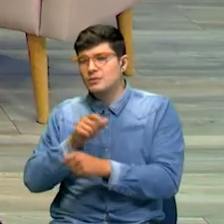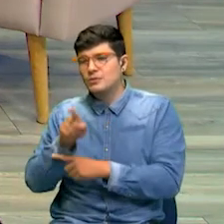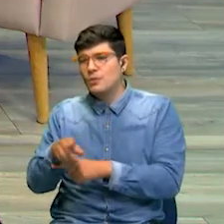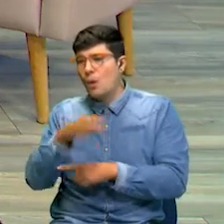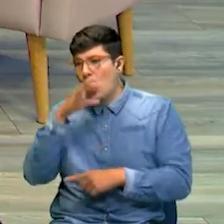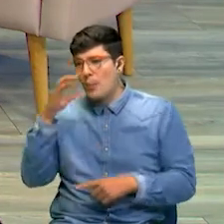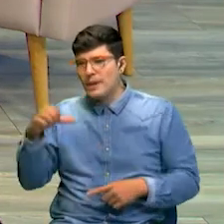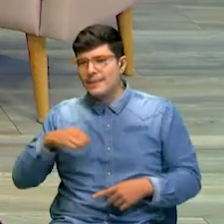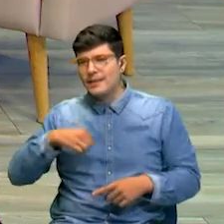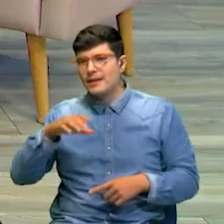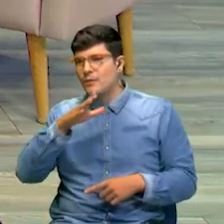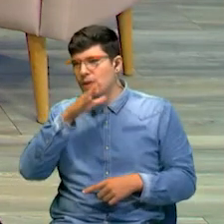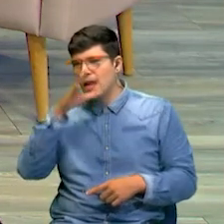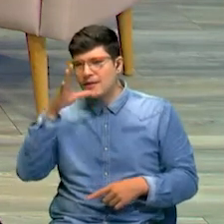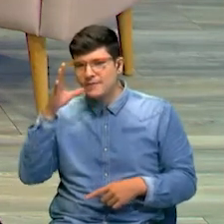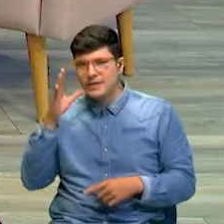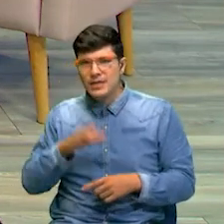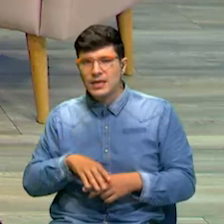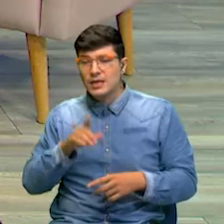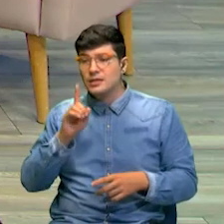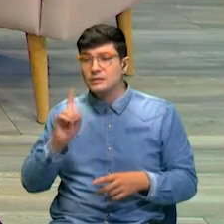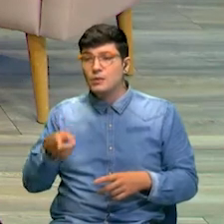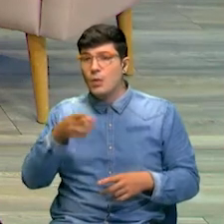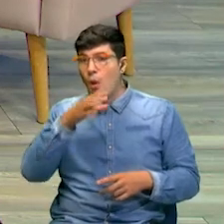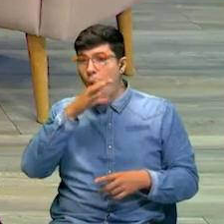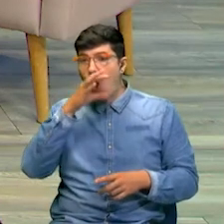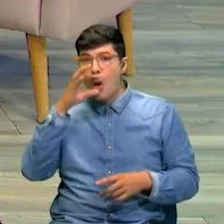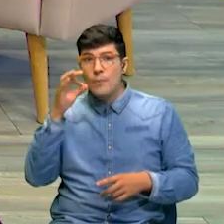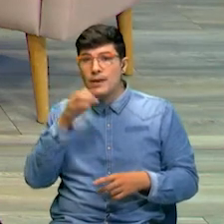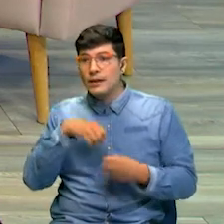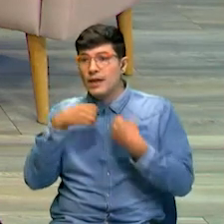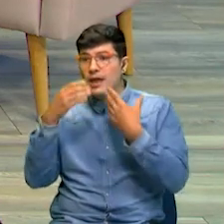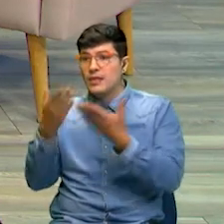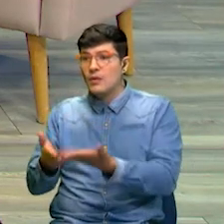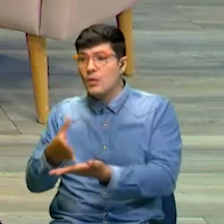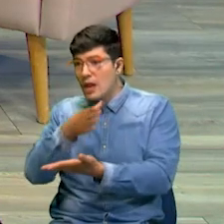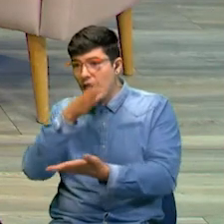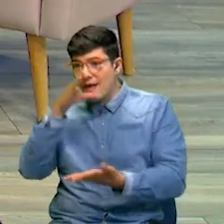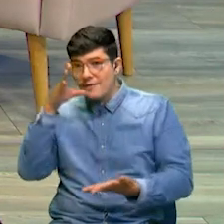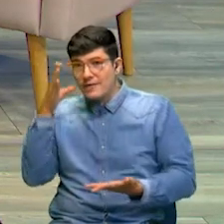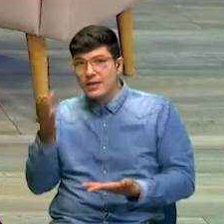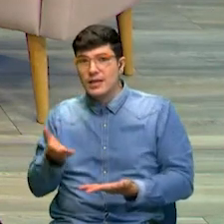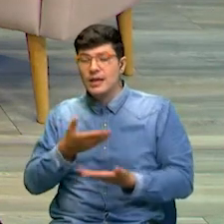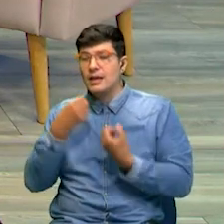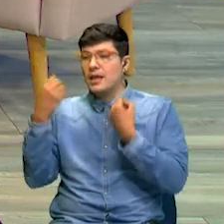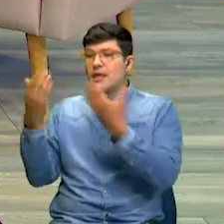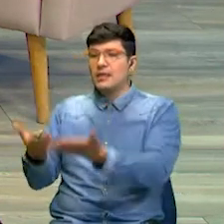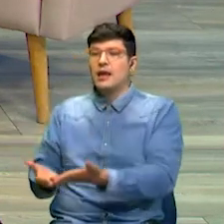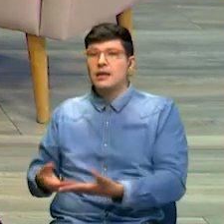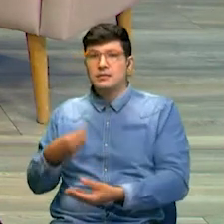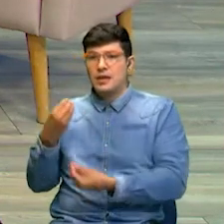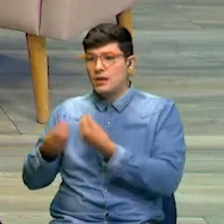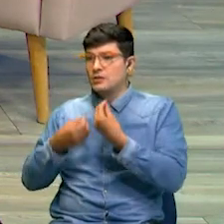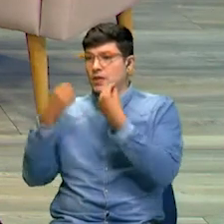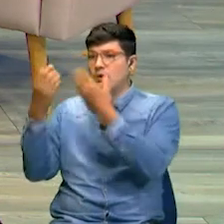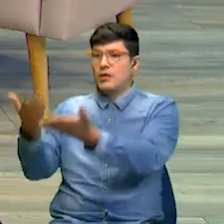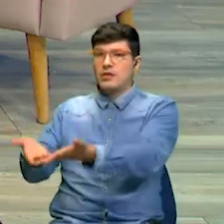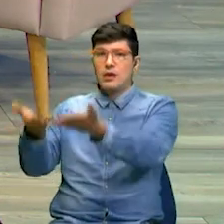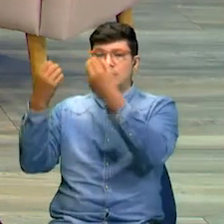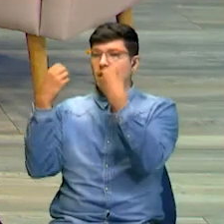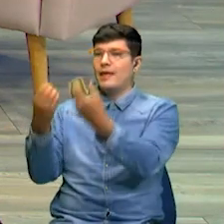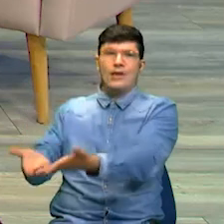finca, le dio la finca a ella, los papeles, se la dio, se la regaló, le hizo papeles a ella. Sí.